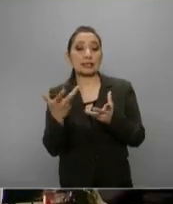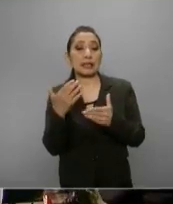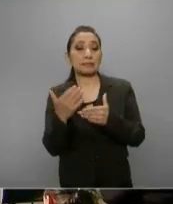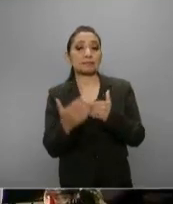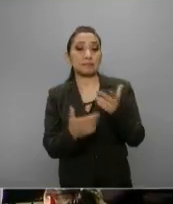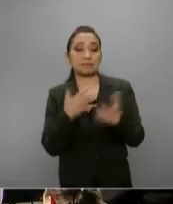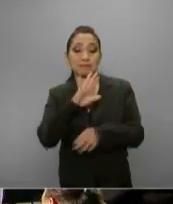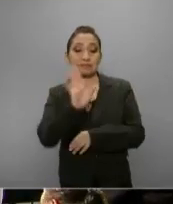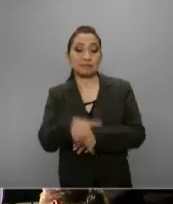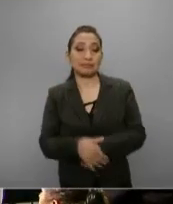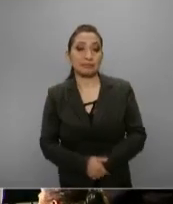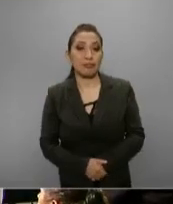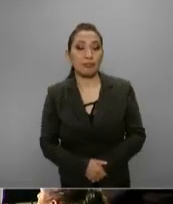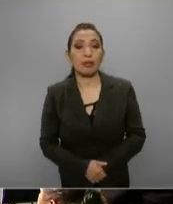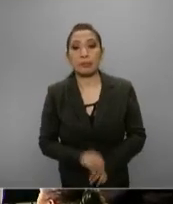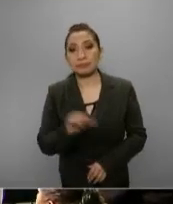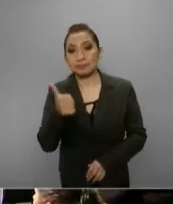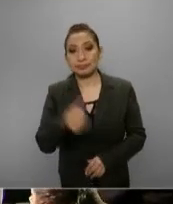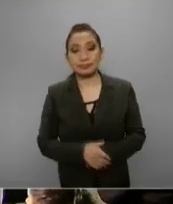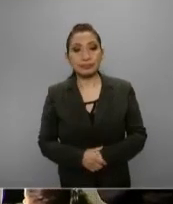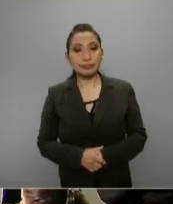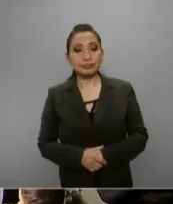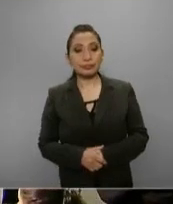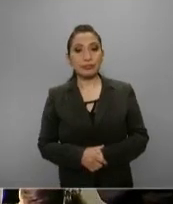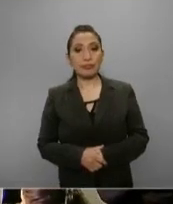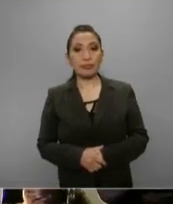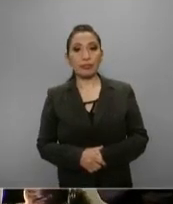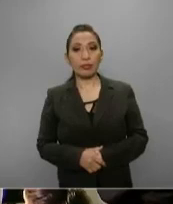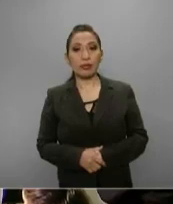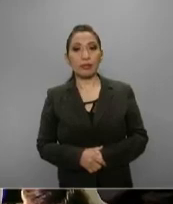producción de funciones. La siguiente, por favor.